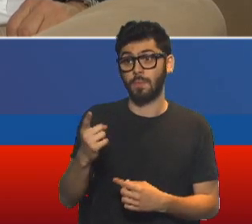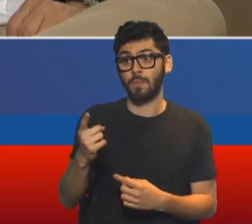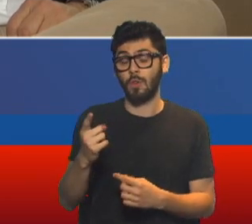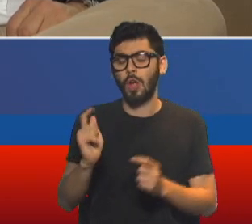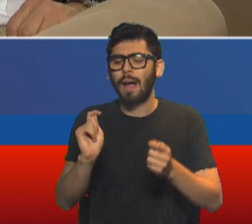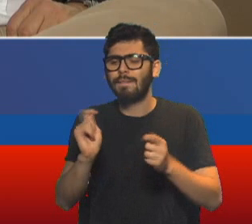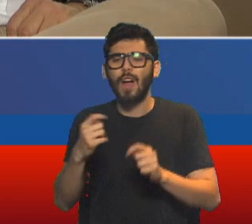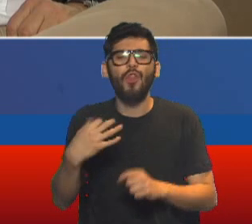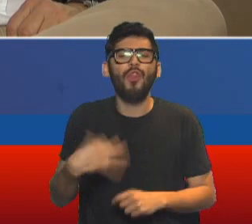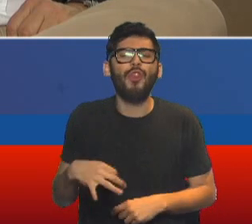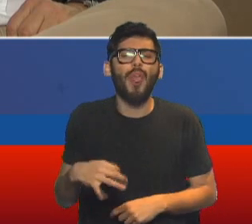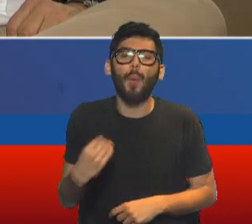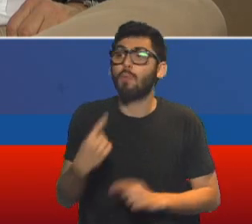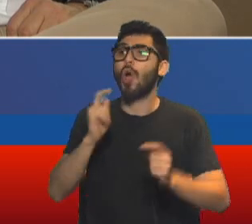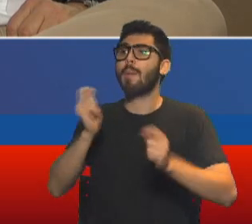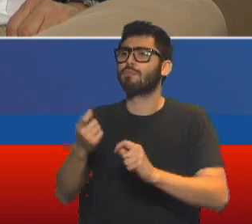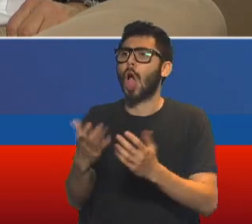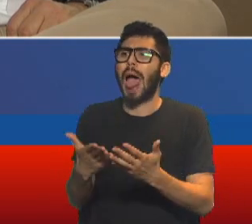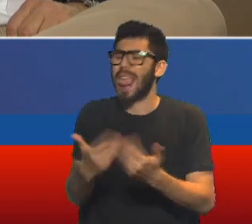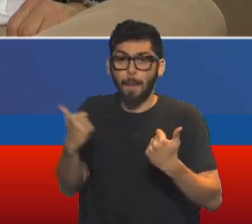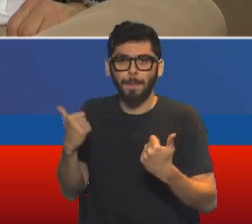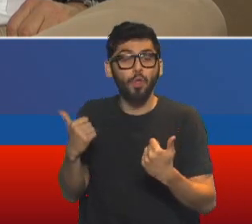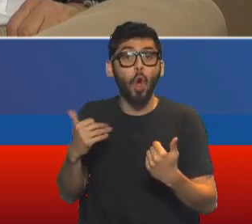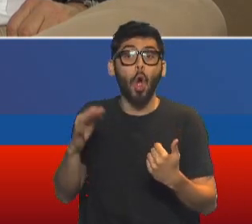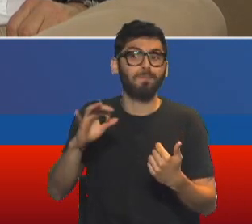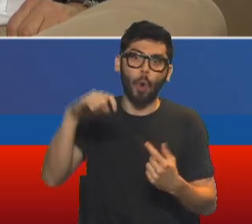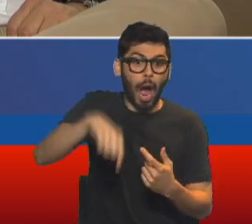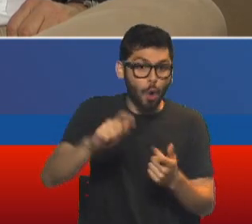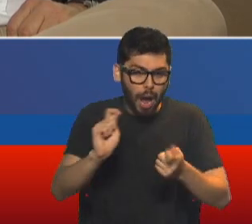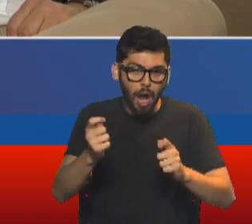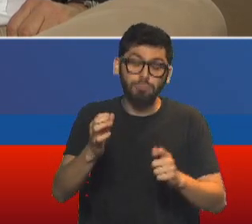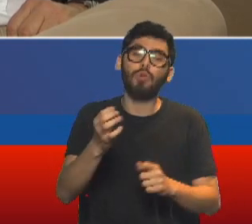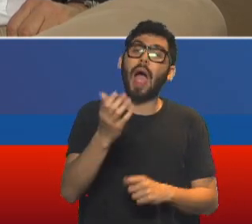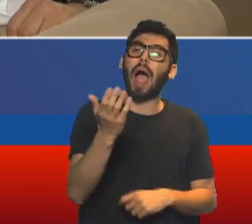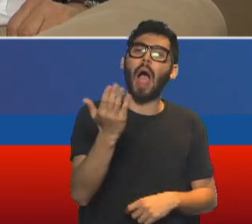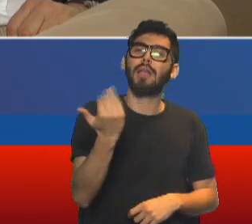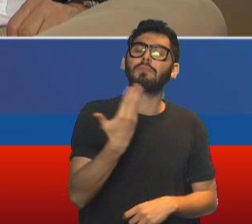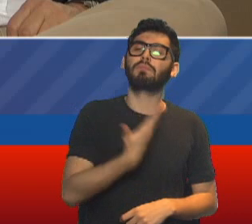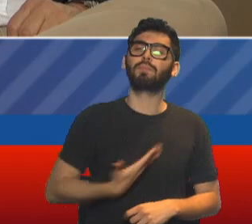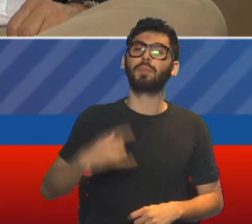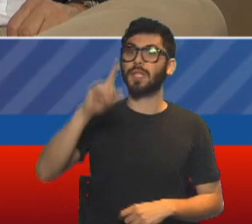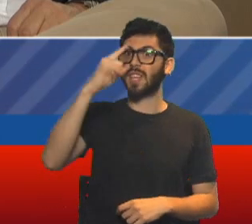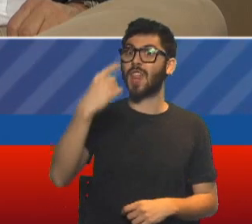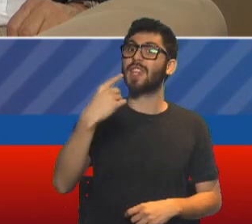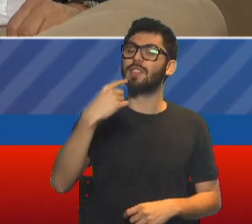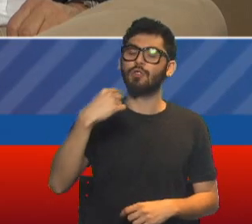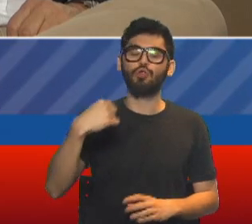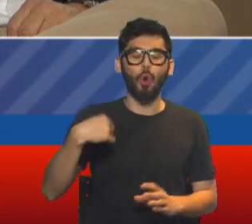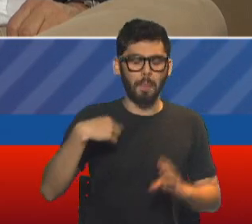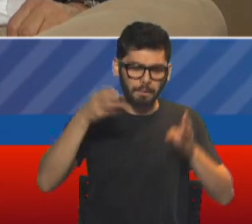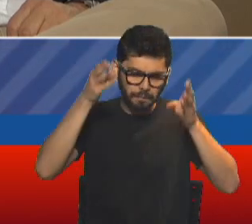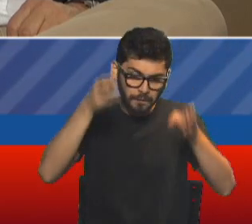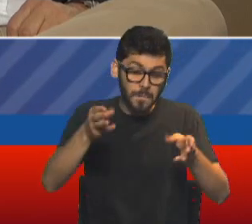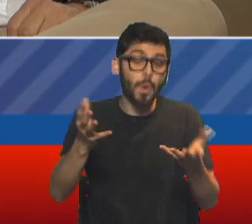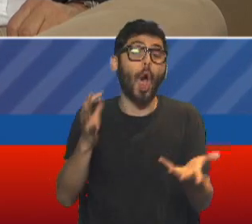si ese cambio tiene que ser un cambio rápido, tiene que ser un cambio que se dé ahora? El presidente anoche en su discurso dijo, bueno, escuché, algo estaremos haciendo